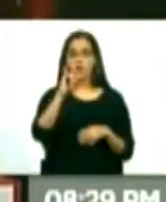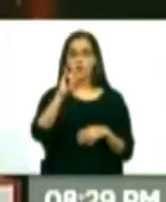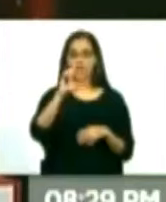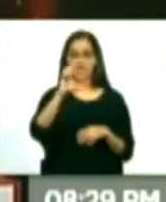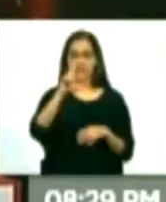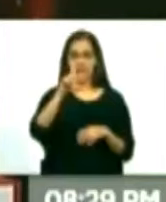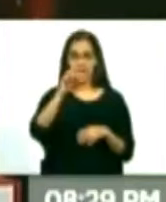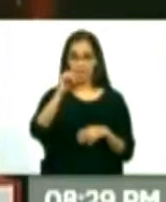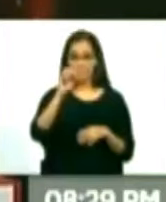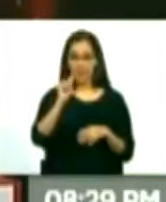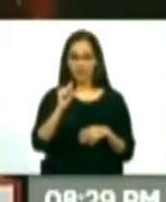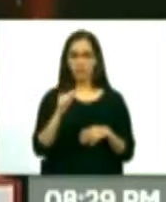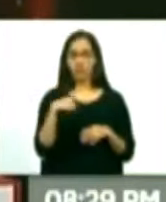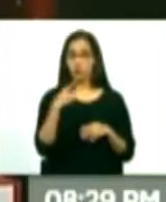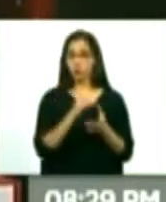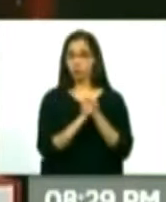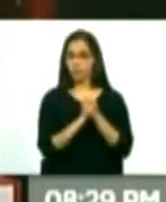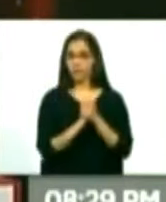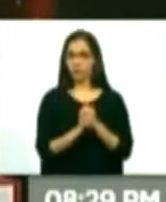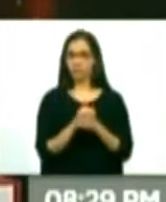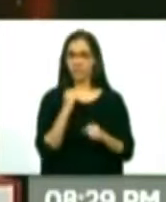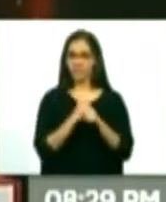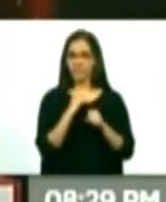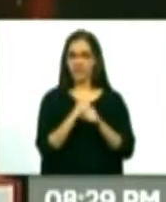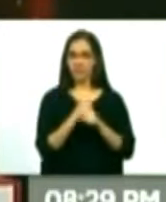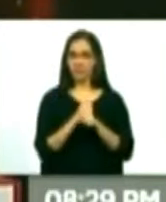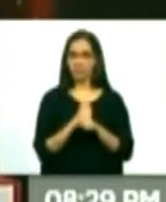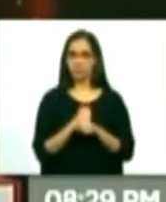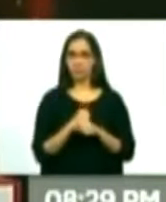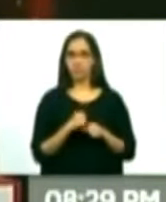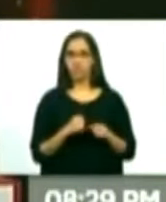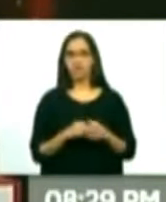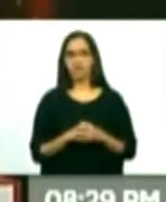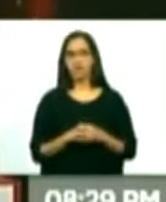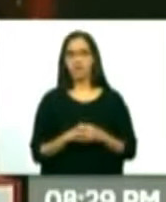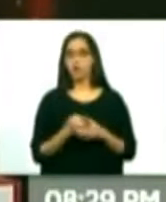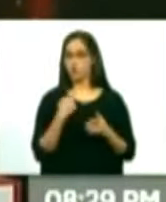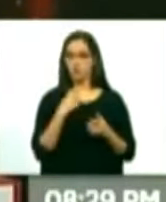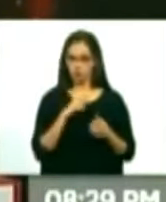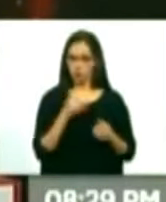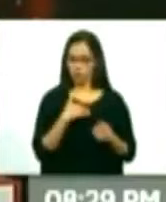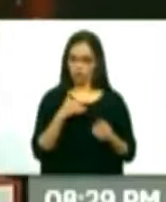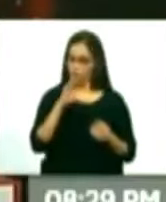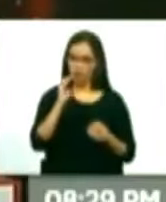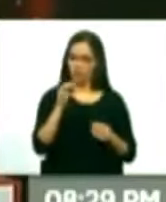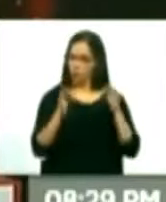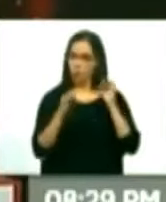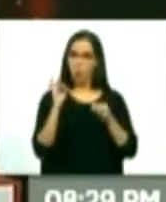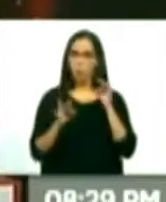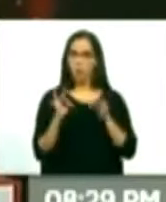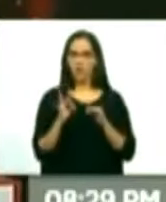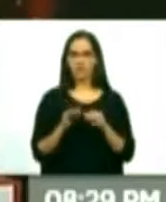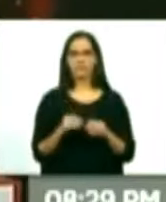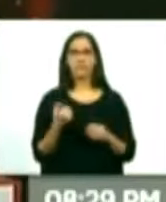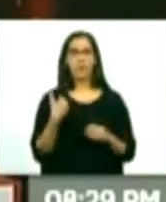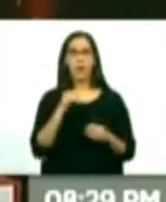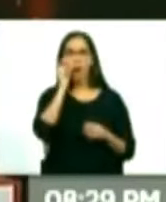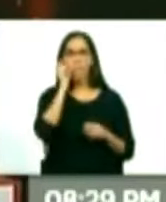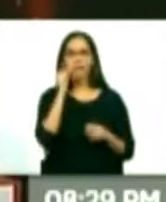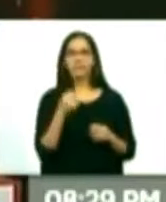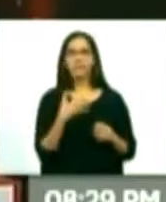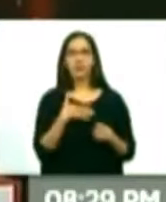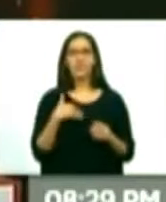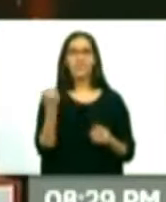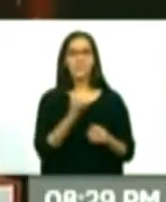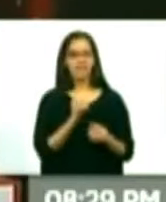Mora y Coronado Patiño estaban trabajando en la corte. Y yo le dije, no, yo quería hablar con el juez. No, ese hombre creía que yo lo quería